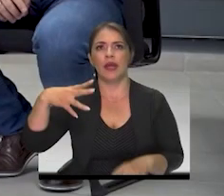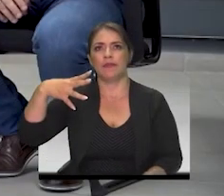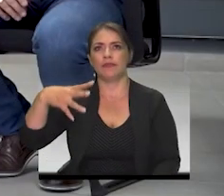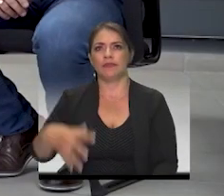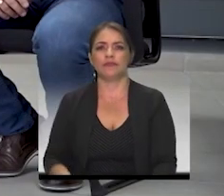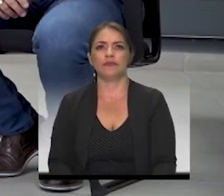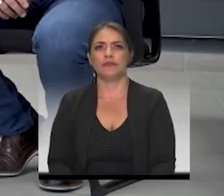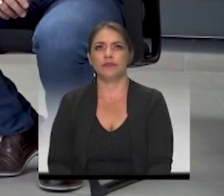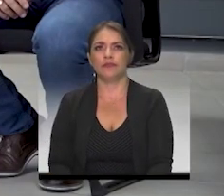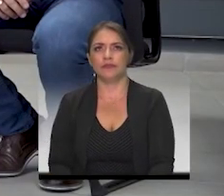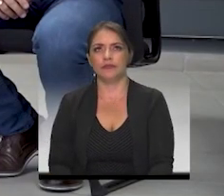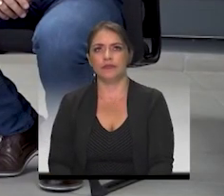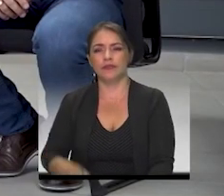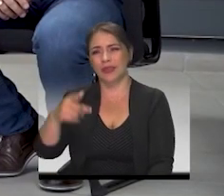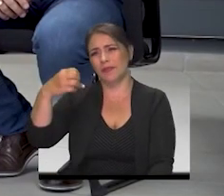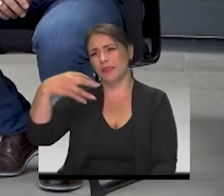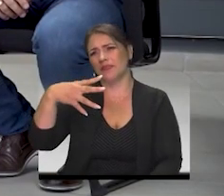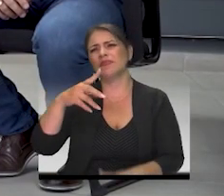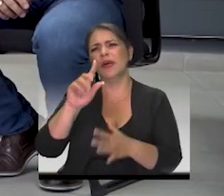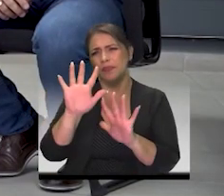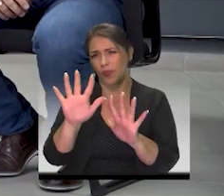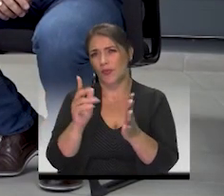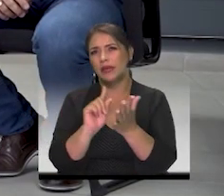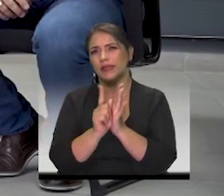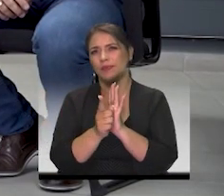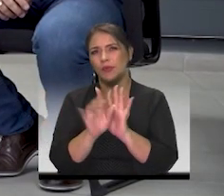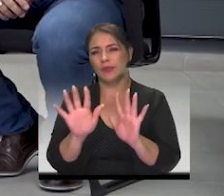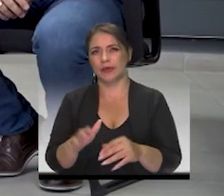¿sí? Se tarda unos minutos.